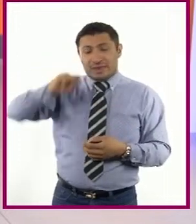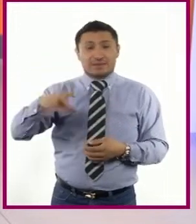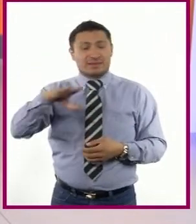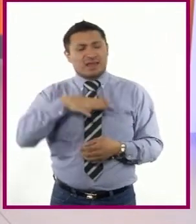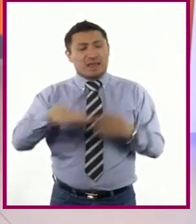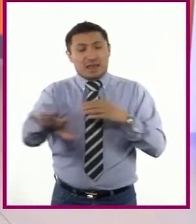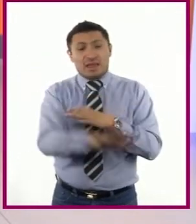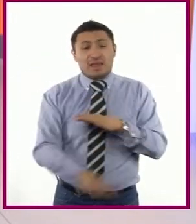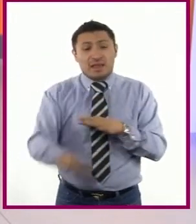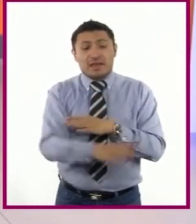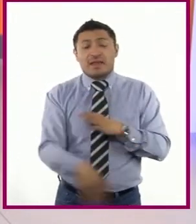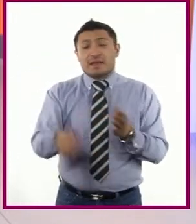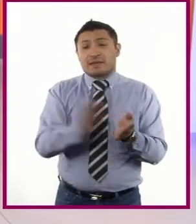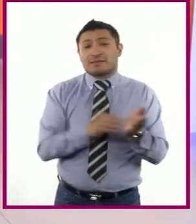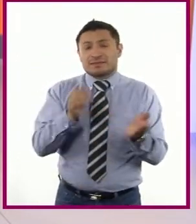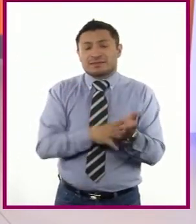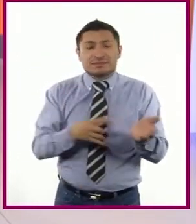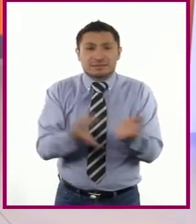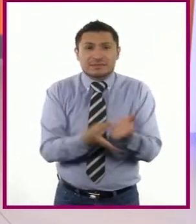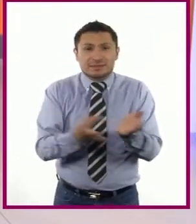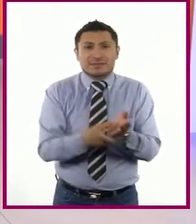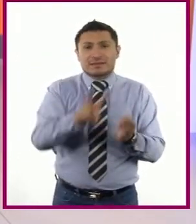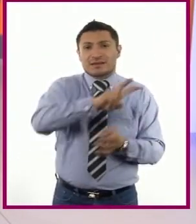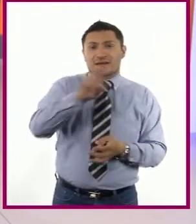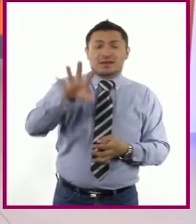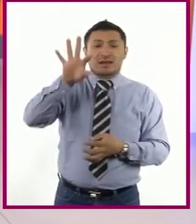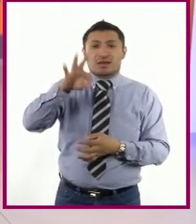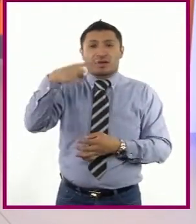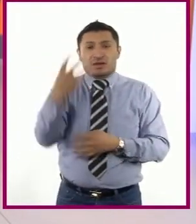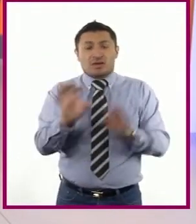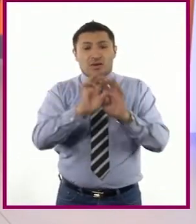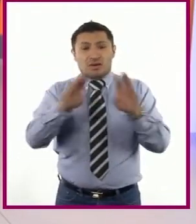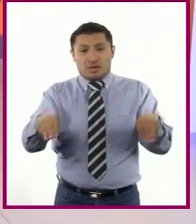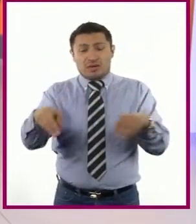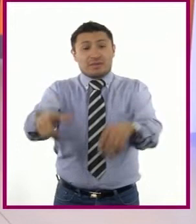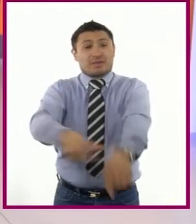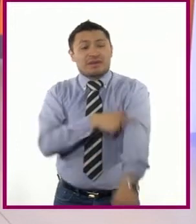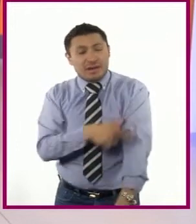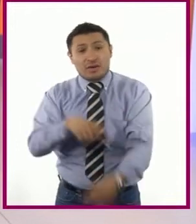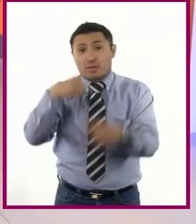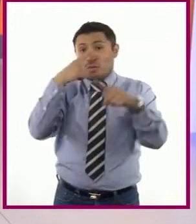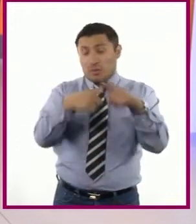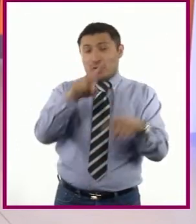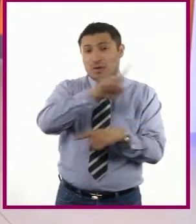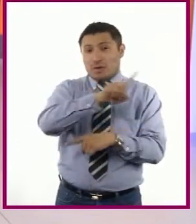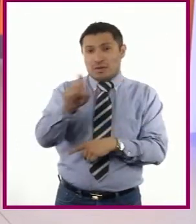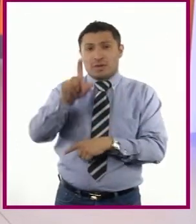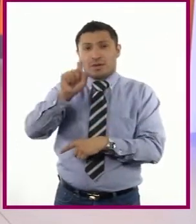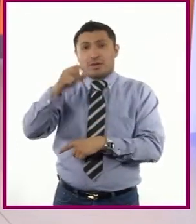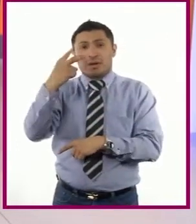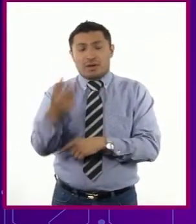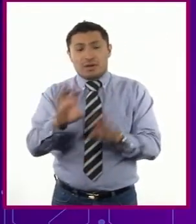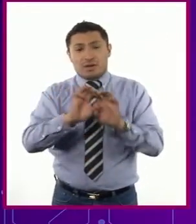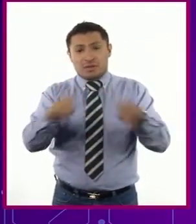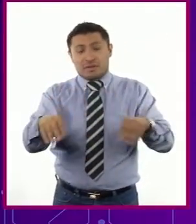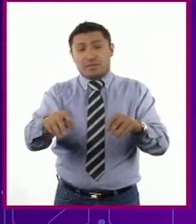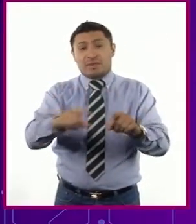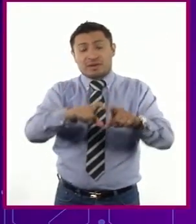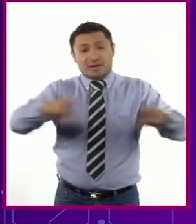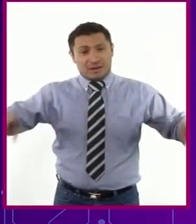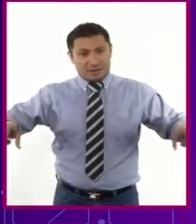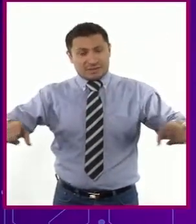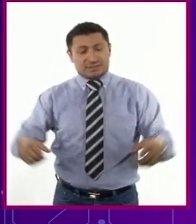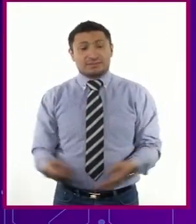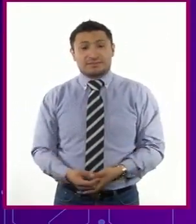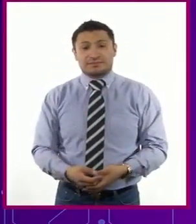base hojas de lámina de 244 centímetros de largo por 122 centímetros de ancho.